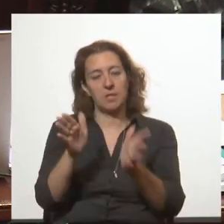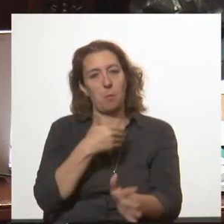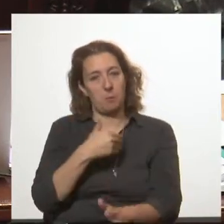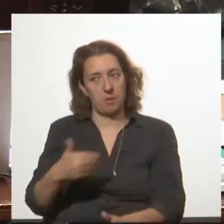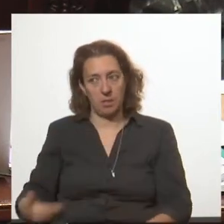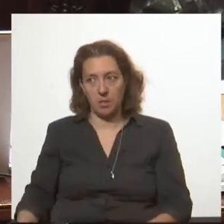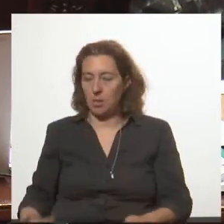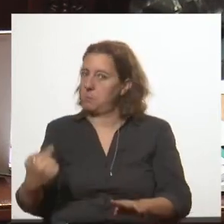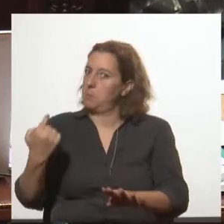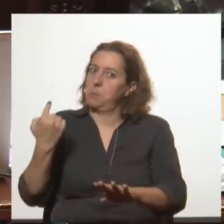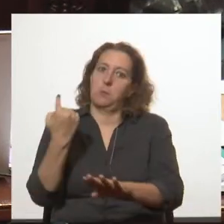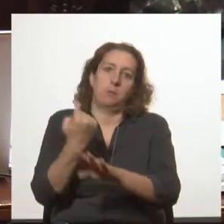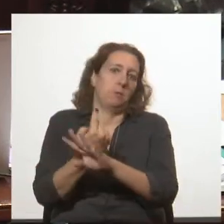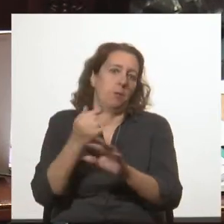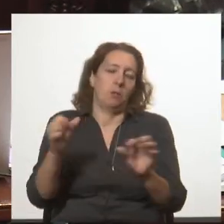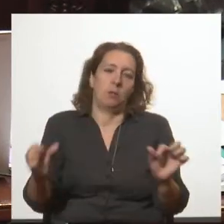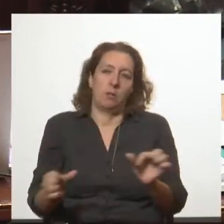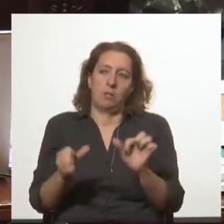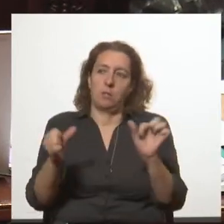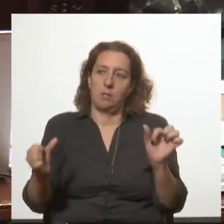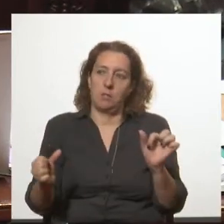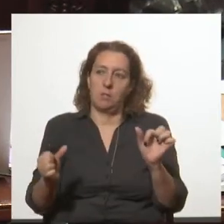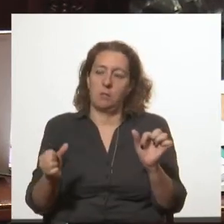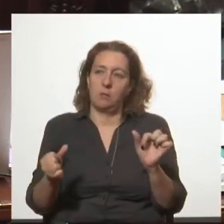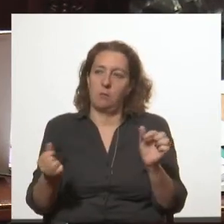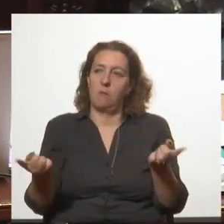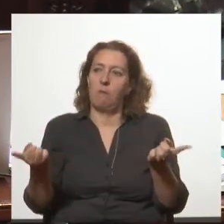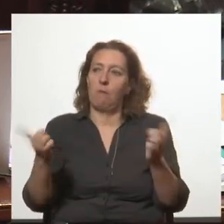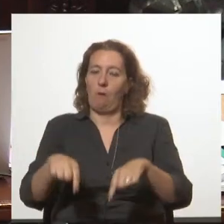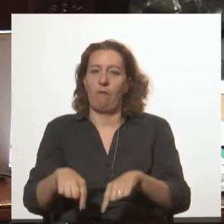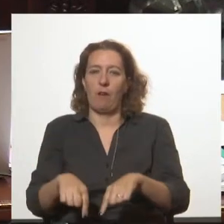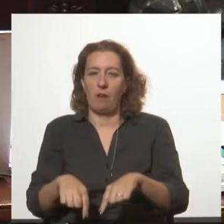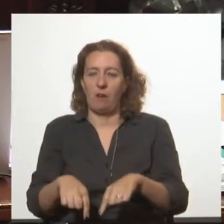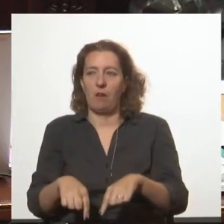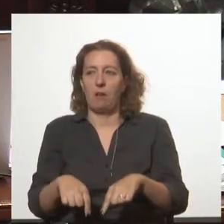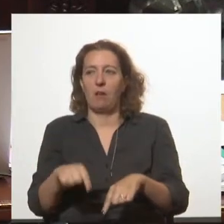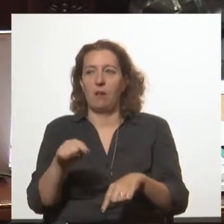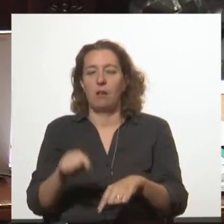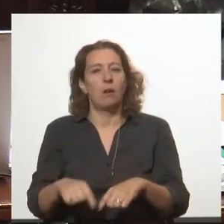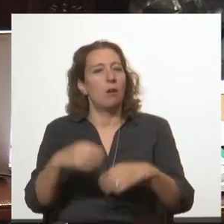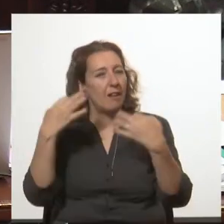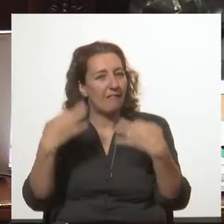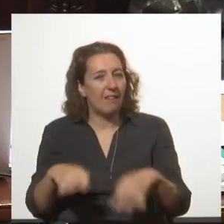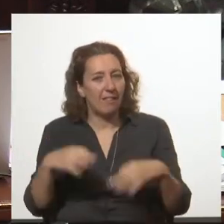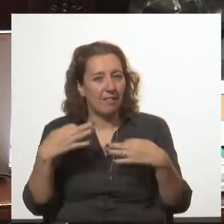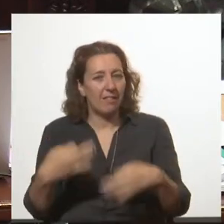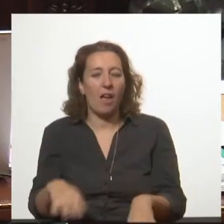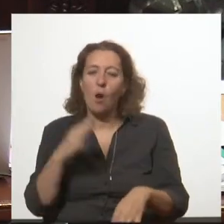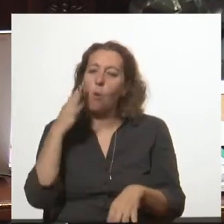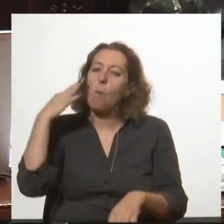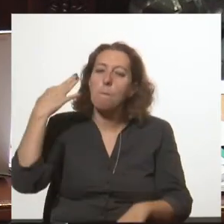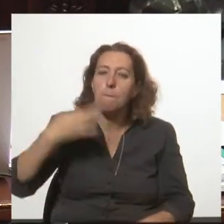lo primero que hicimos fue restablecer lo que era el espíritu y el cumplimiento de la ley